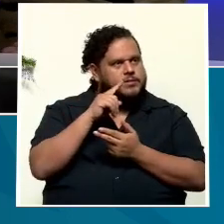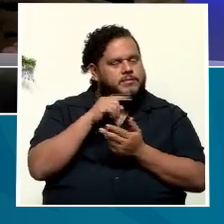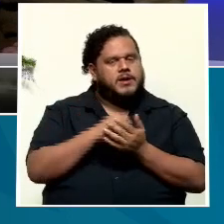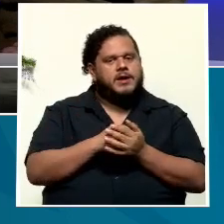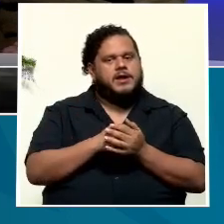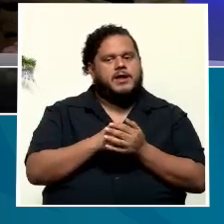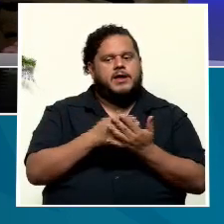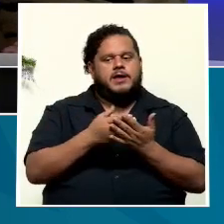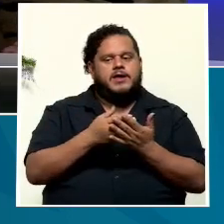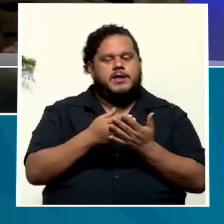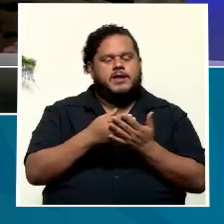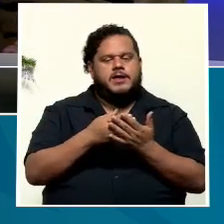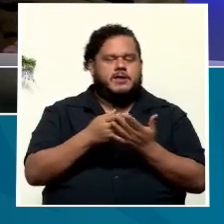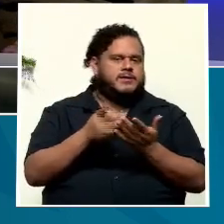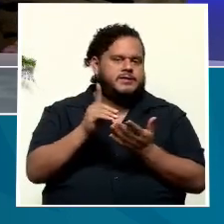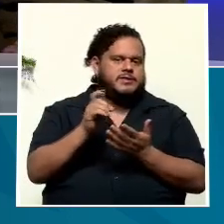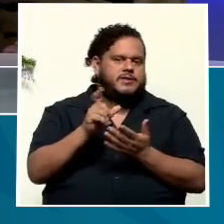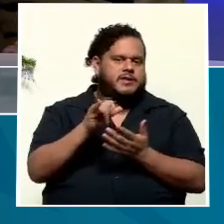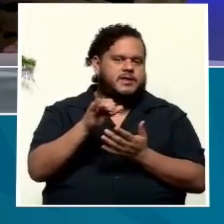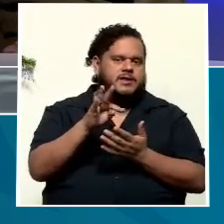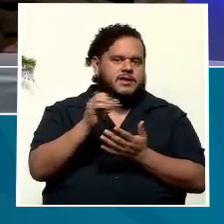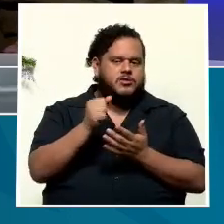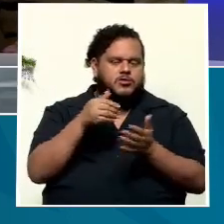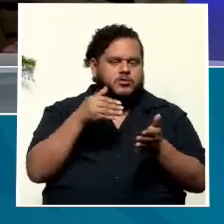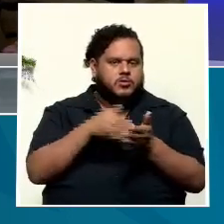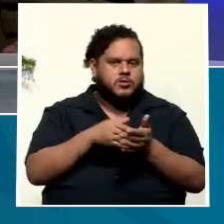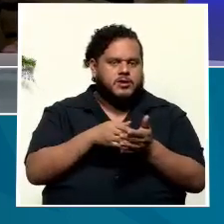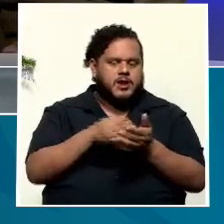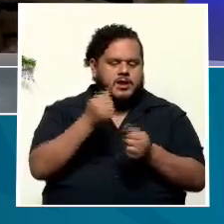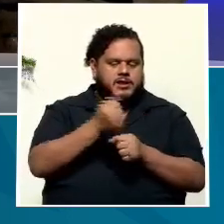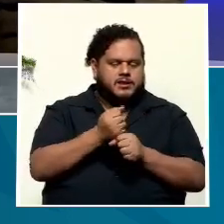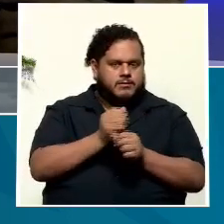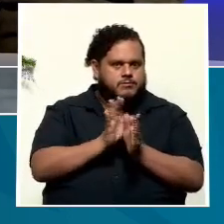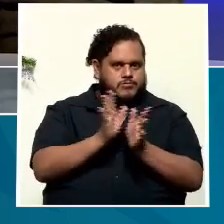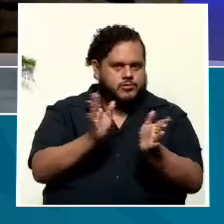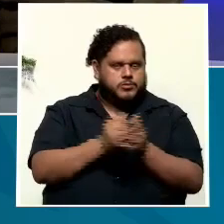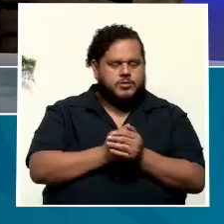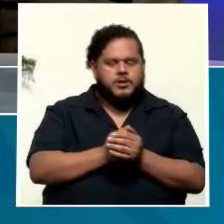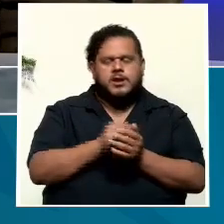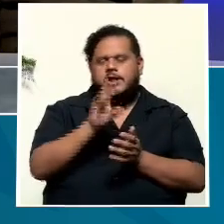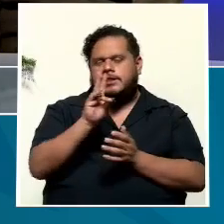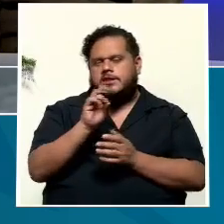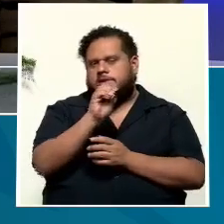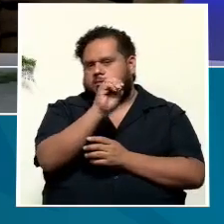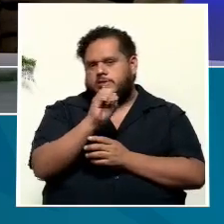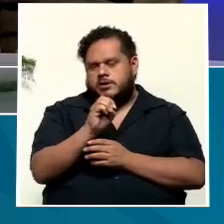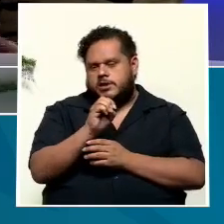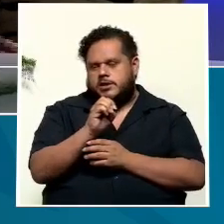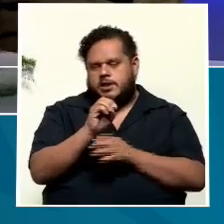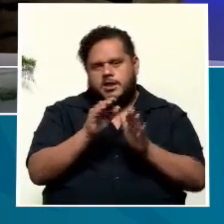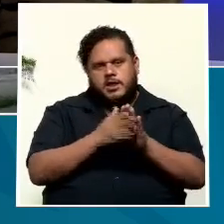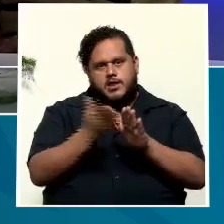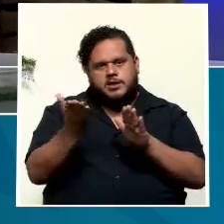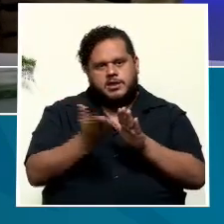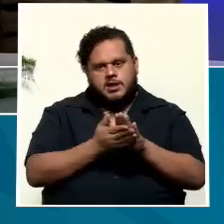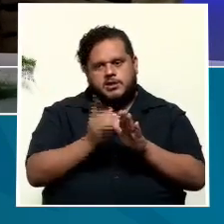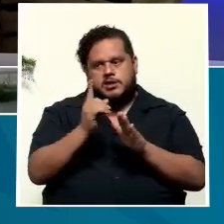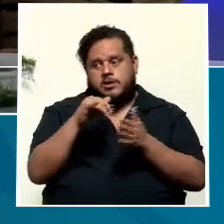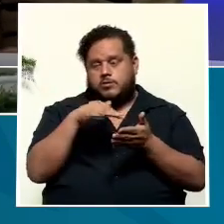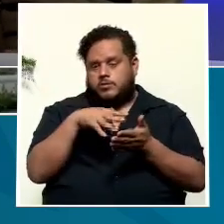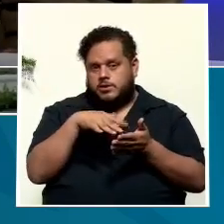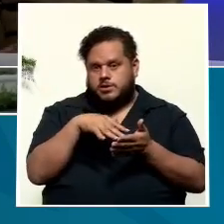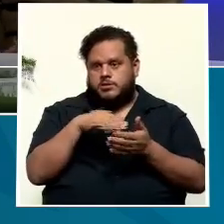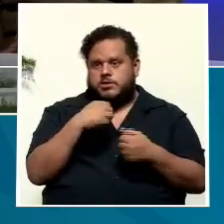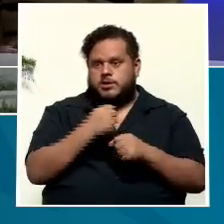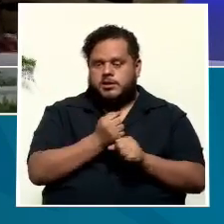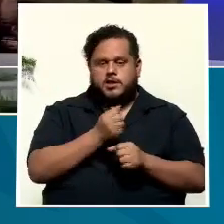contra deberes de la función pública, apenas el 7% de casos, en un estudio que hicimos en el Estado